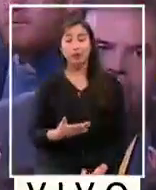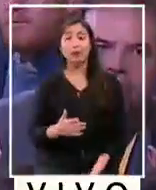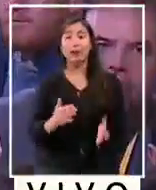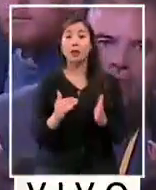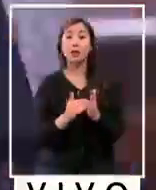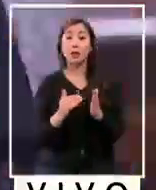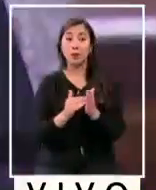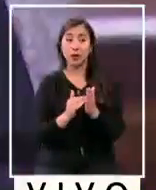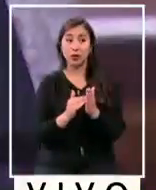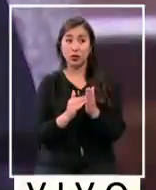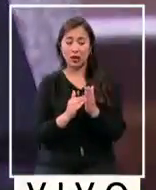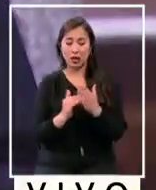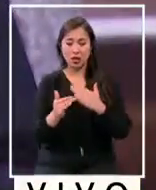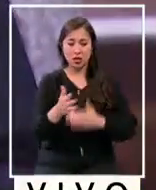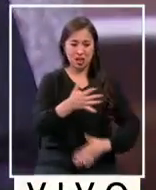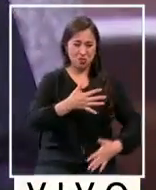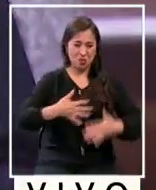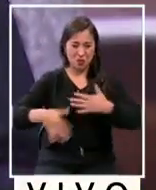momentos de turbulencias.